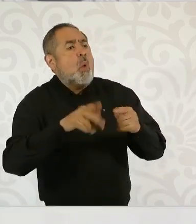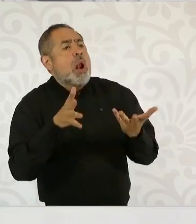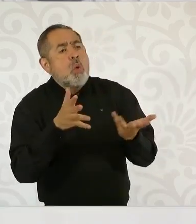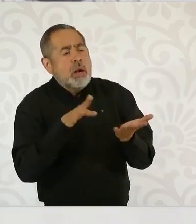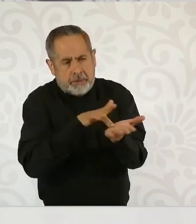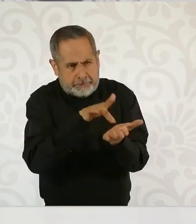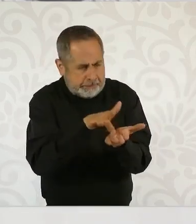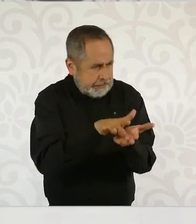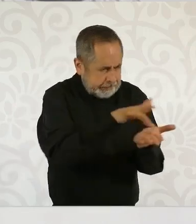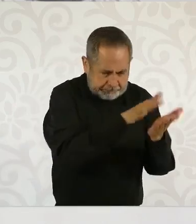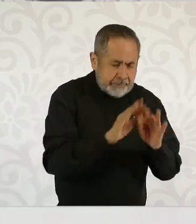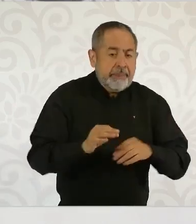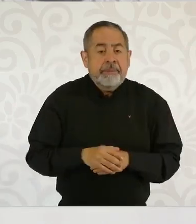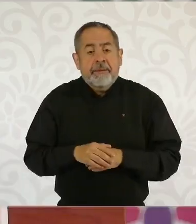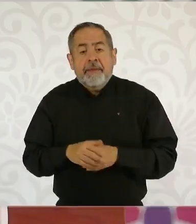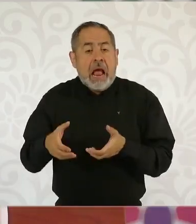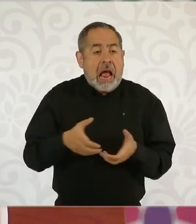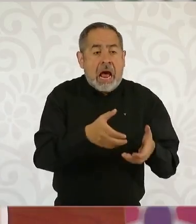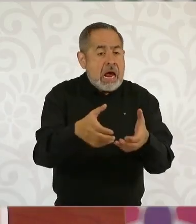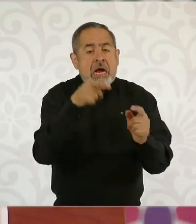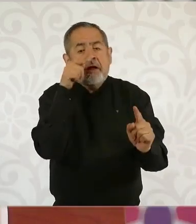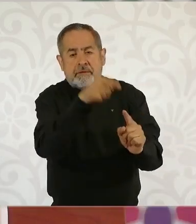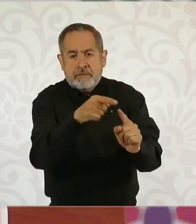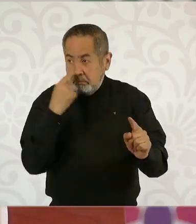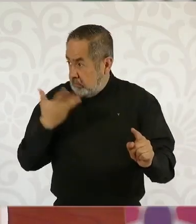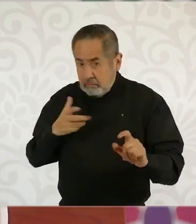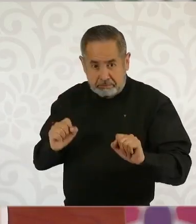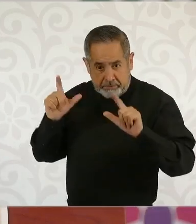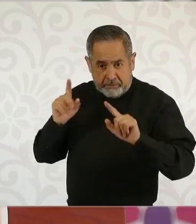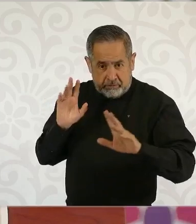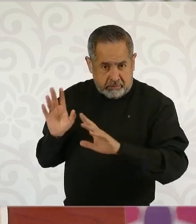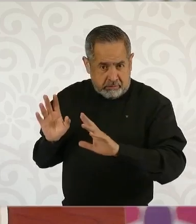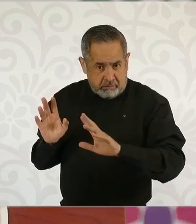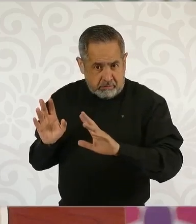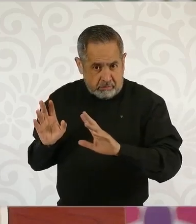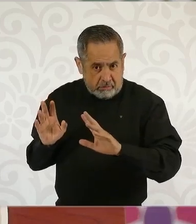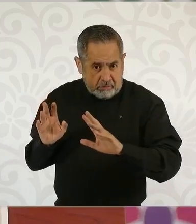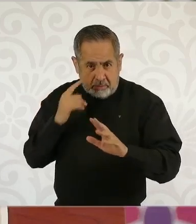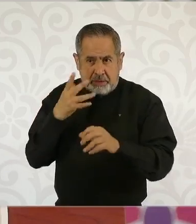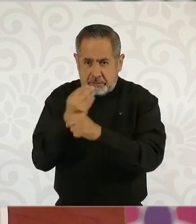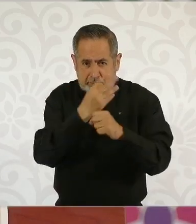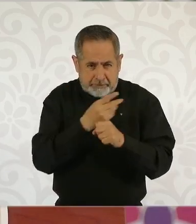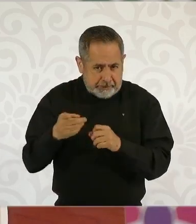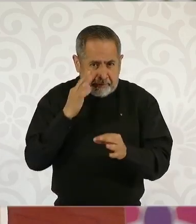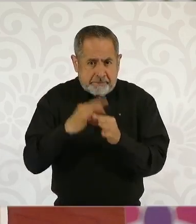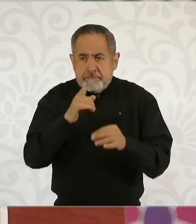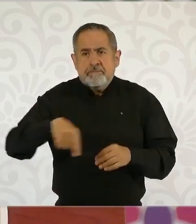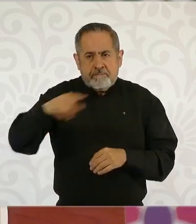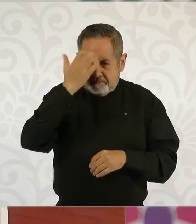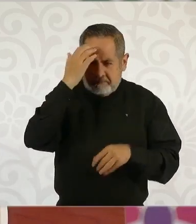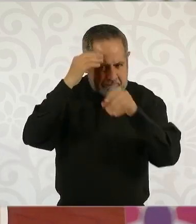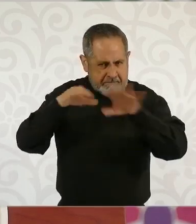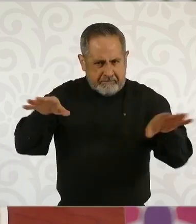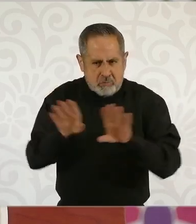afectaciones. Y en el caso de las carreteras, a ver si nos pasan ahora el planito para que se conozca todas